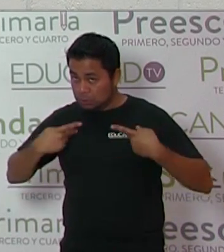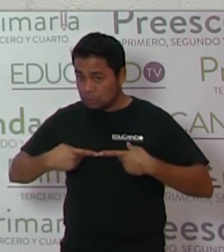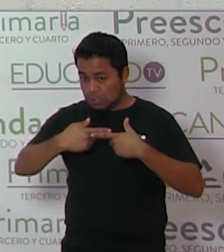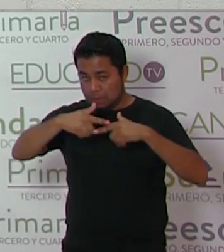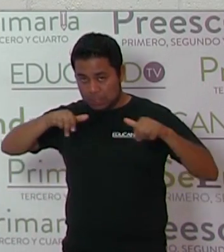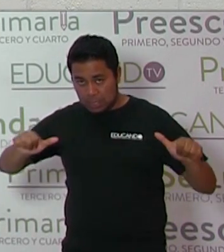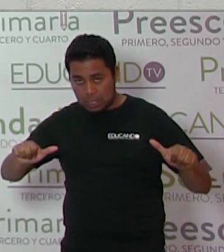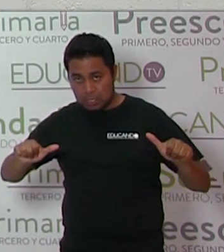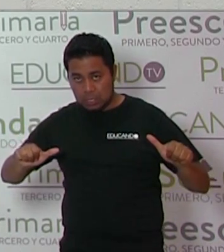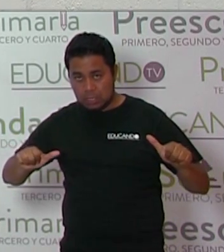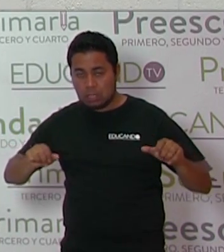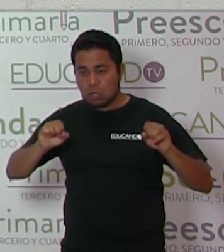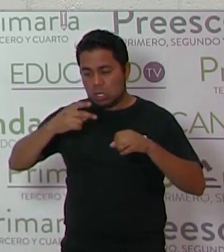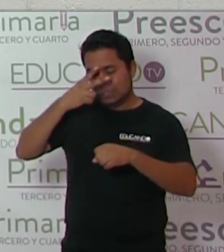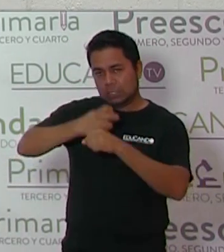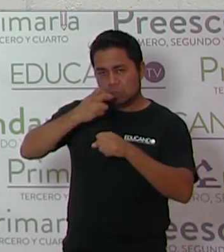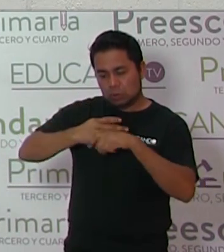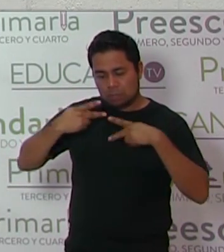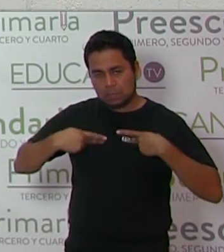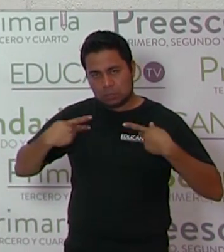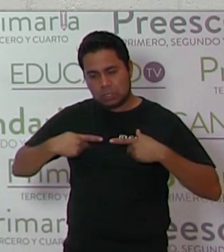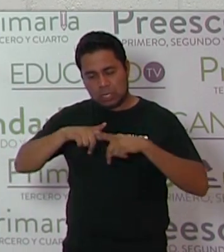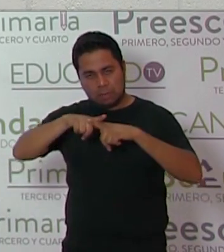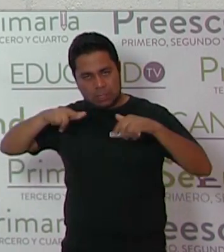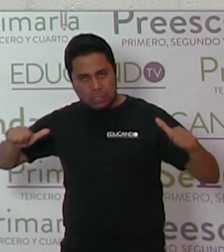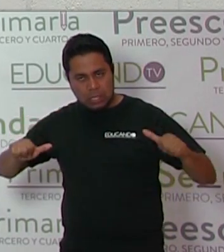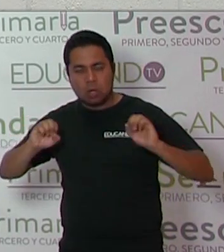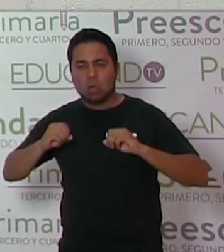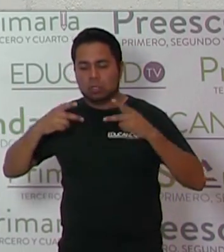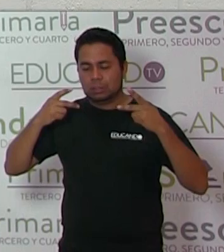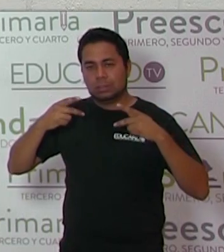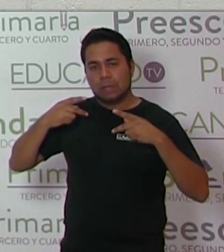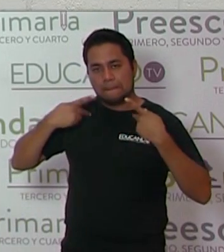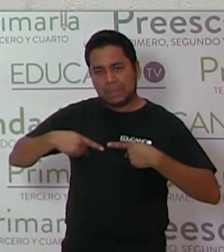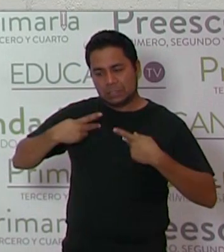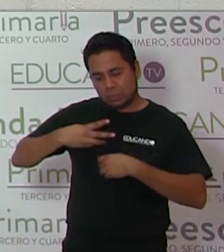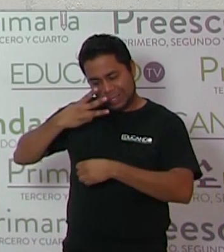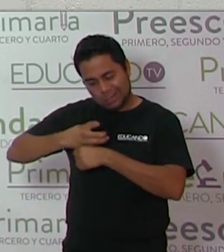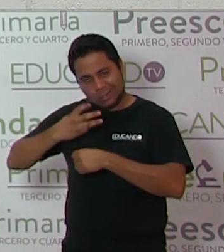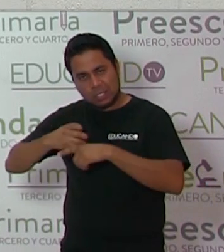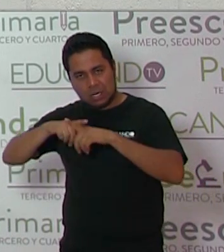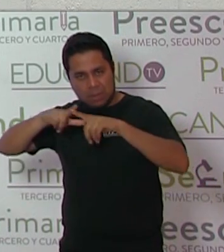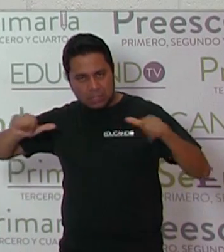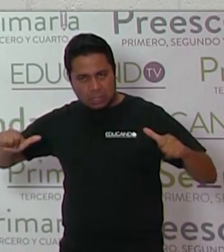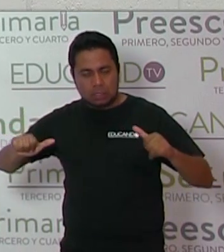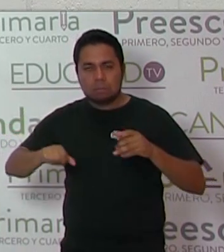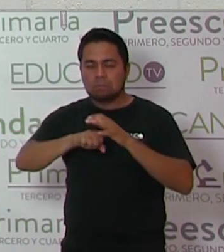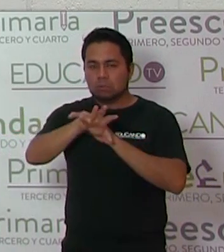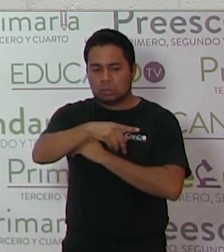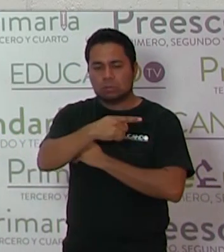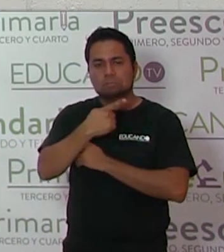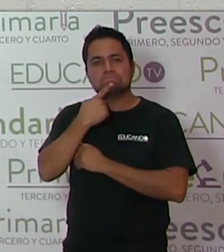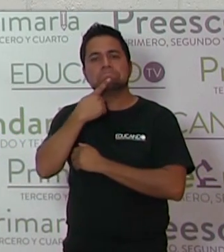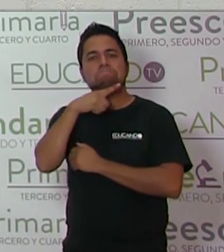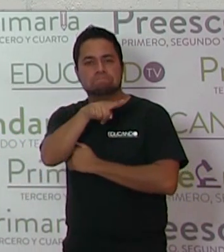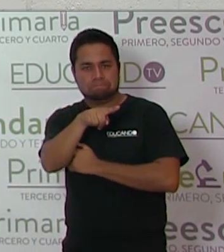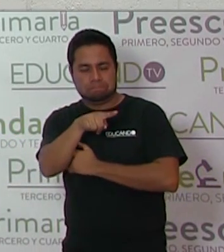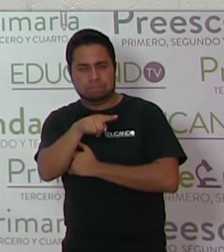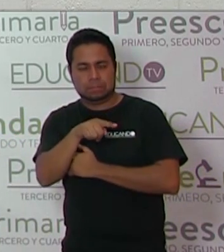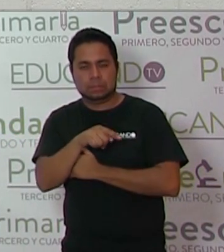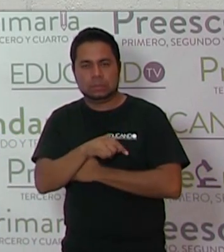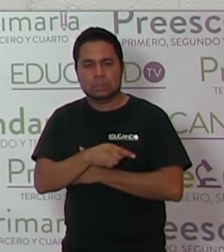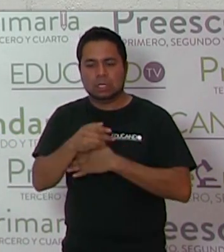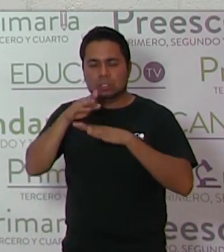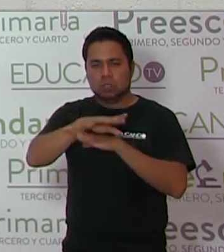persona gramatical? ¿Está en segunda persona gramatical o está en tercera persona? Si está hablando